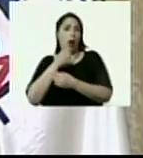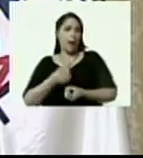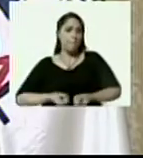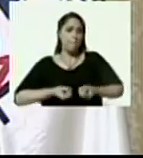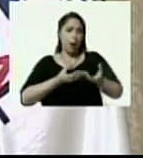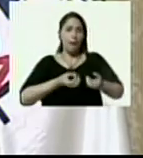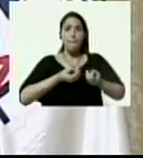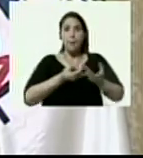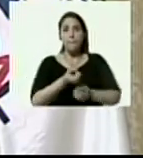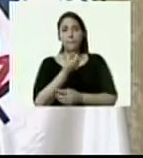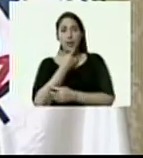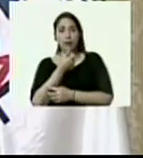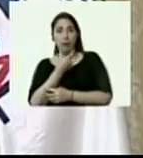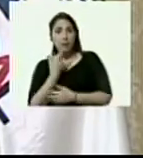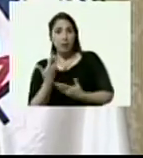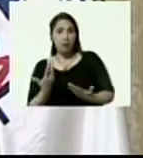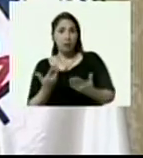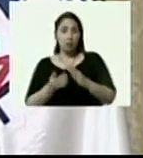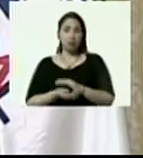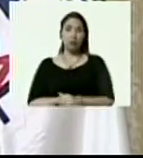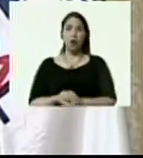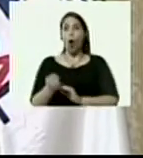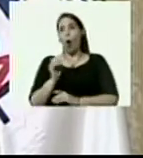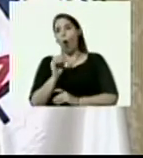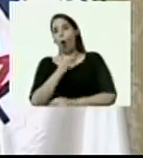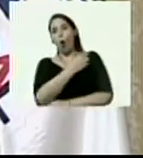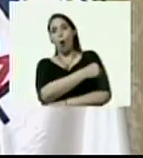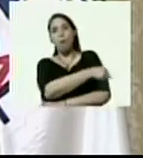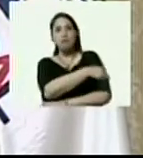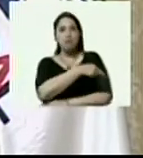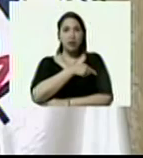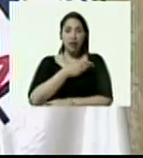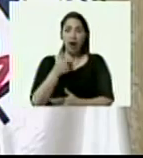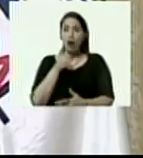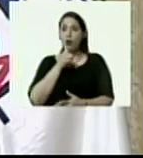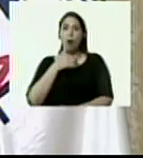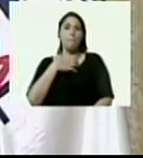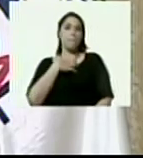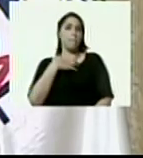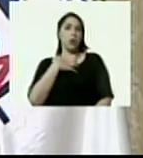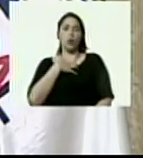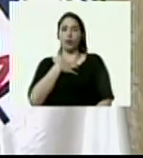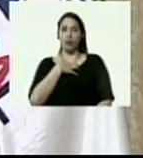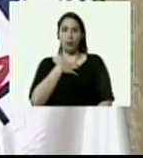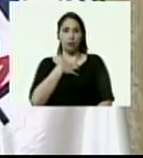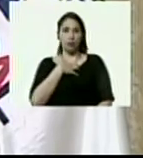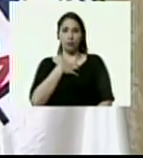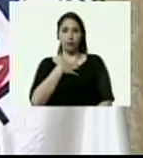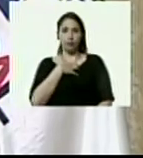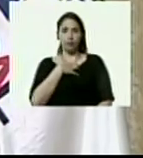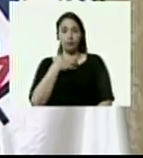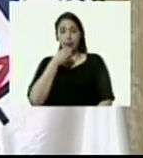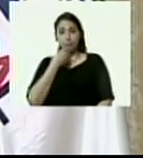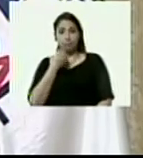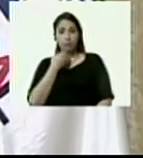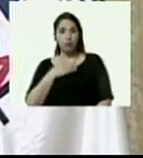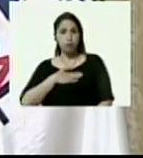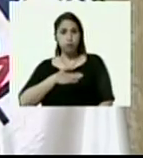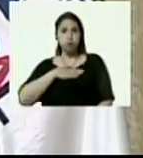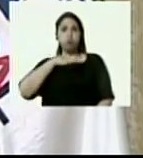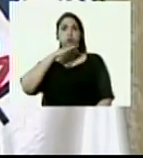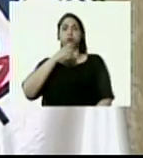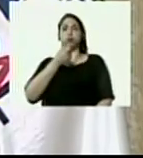o porque han hay hospitales que no han podido ser bien surtidos por